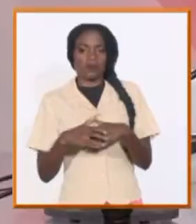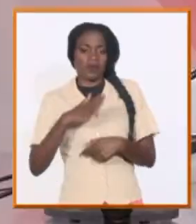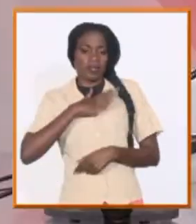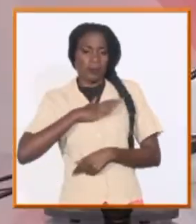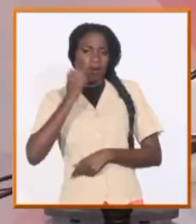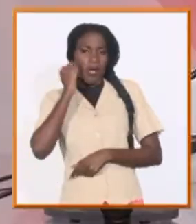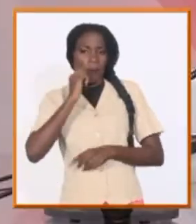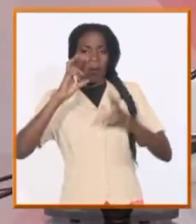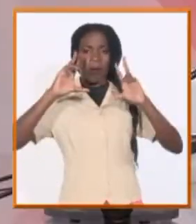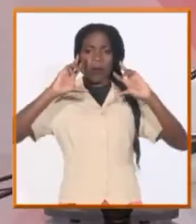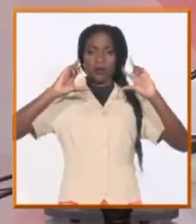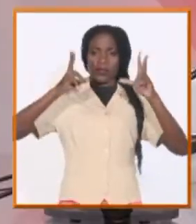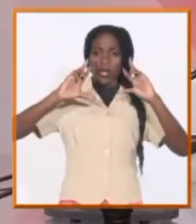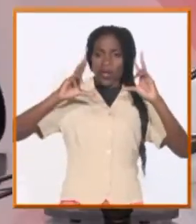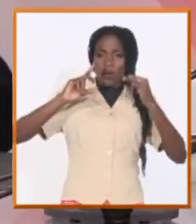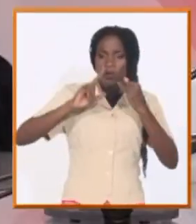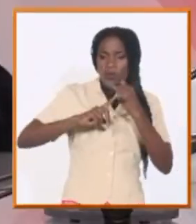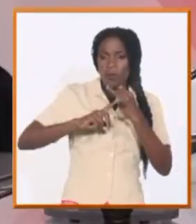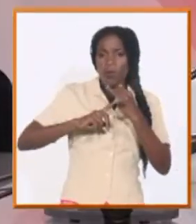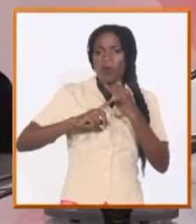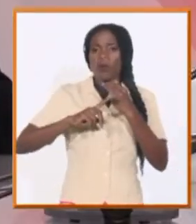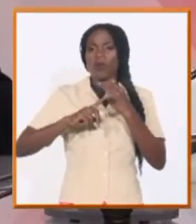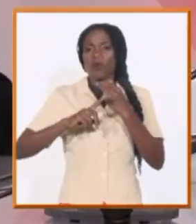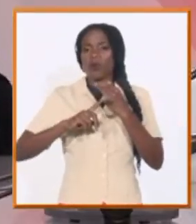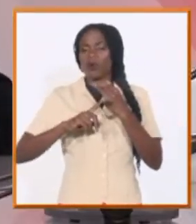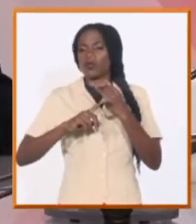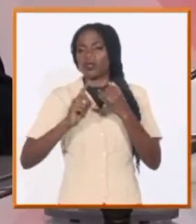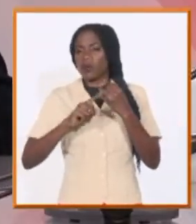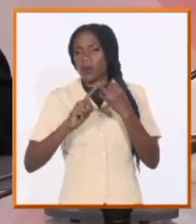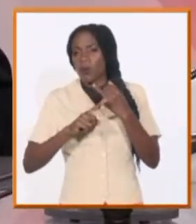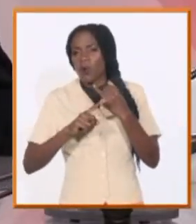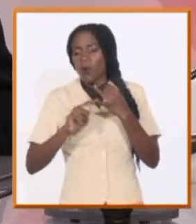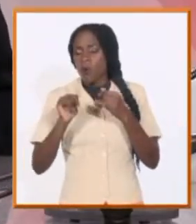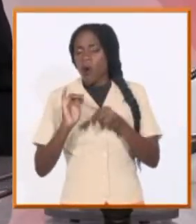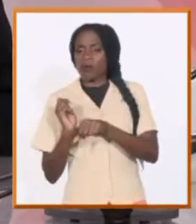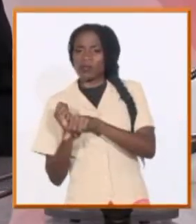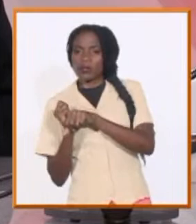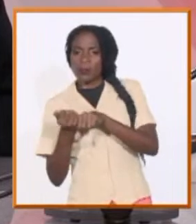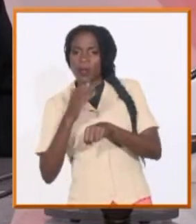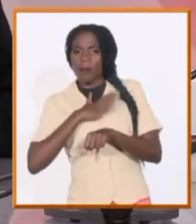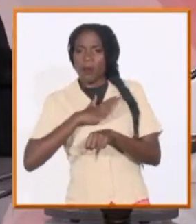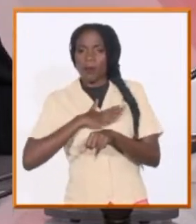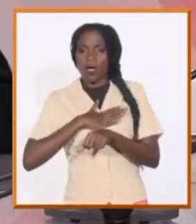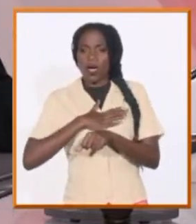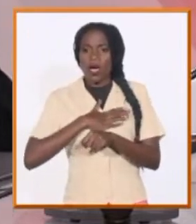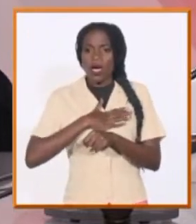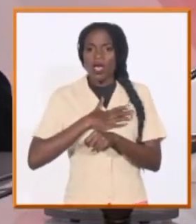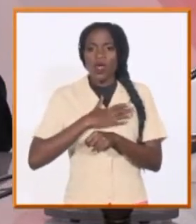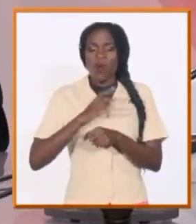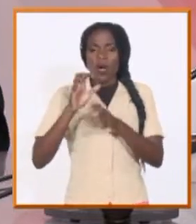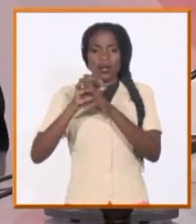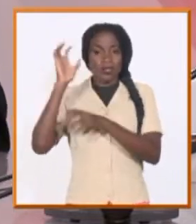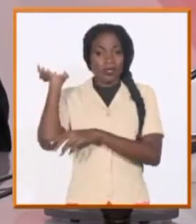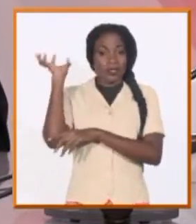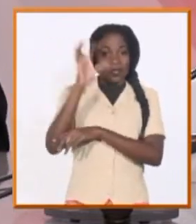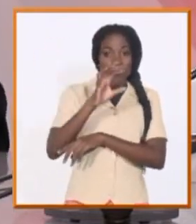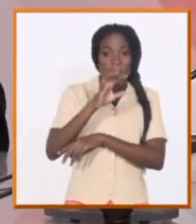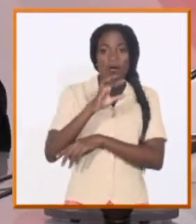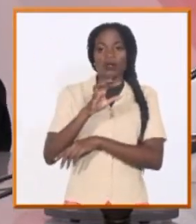del voleibol, se esperaba más, por supuesto, de la pelota, se esperaba más del balonmano, y creo